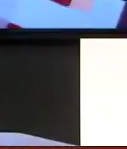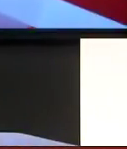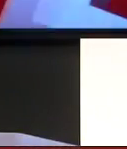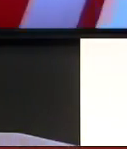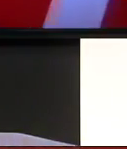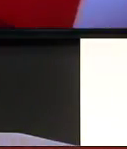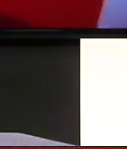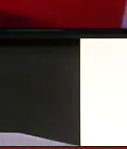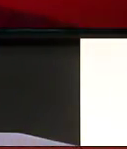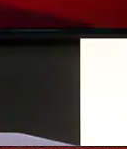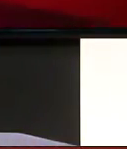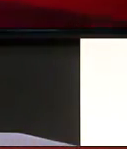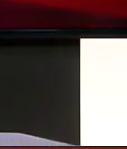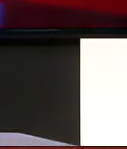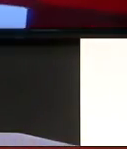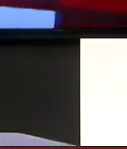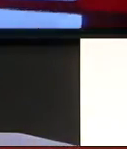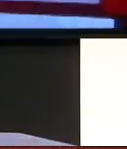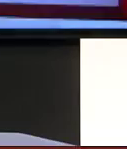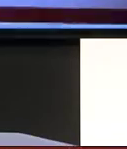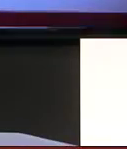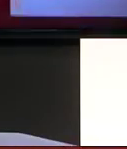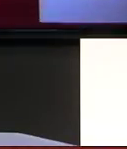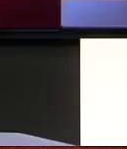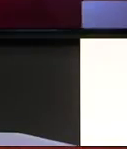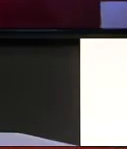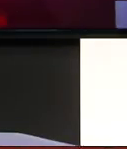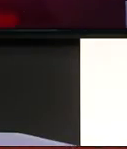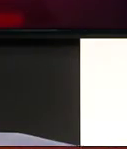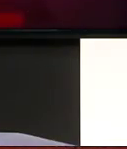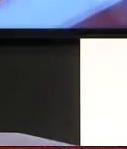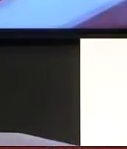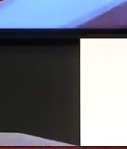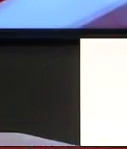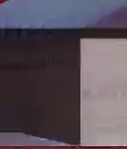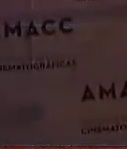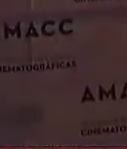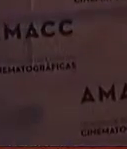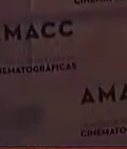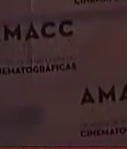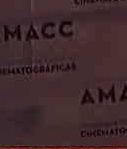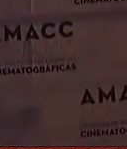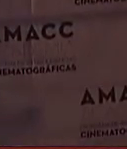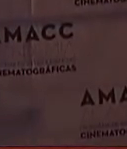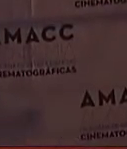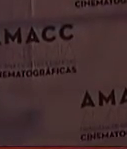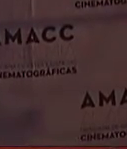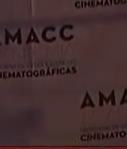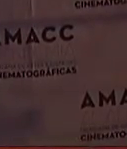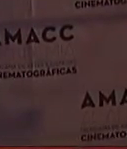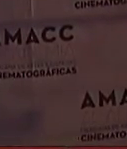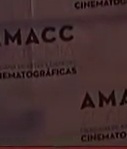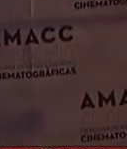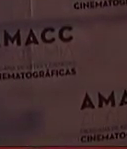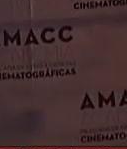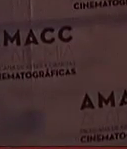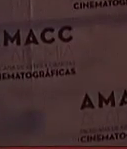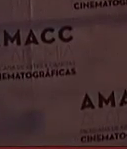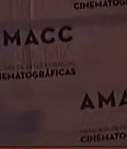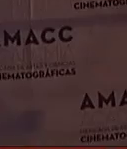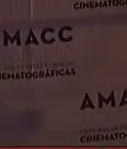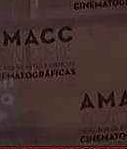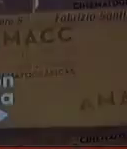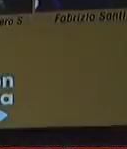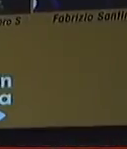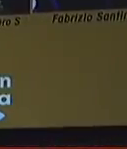Que tengas un Hasta excelente luego, fin de semana. Días. Hasta luego. Ya 2 semanas de que se realice la 58 entrega del premio Ariel, los